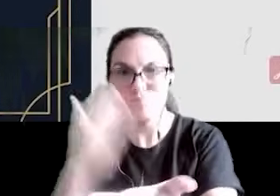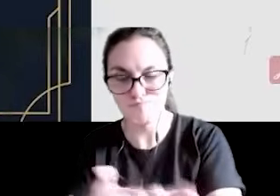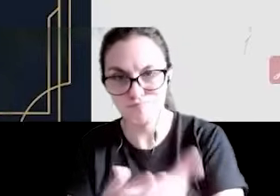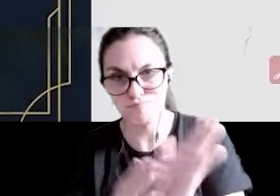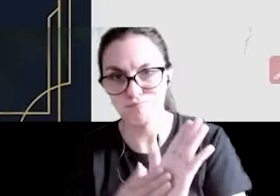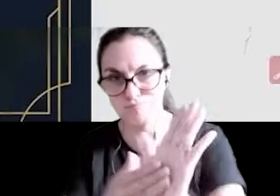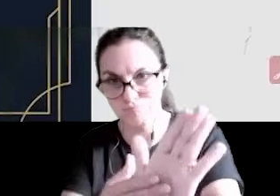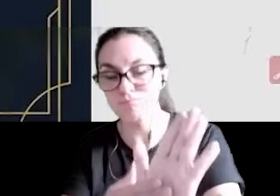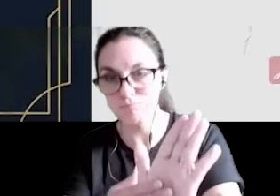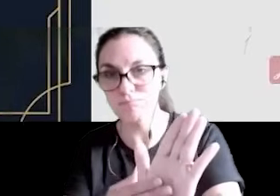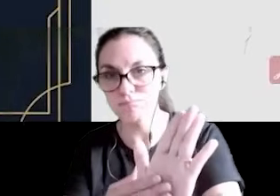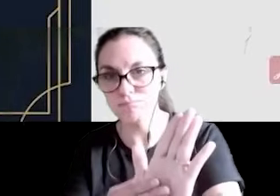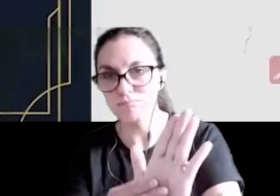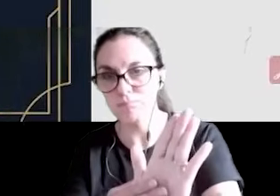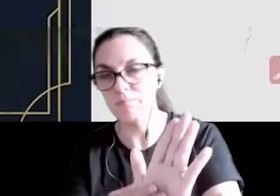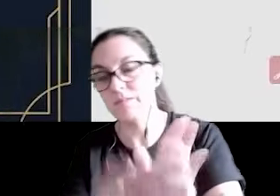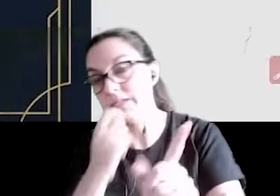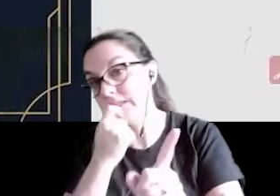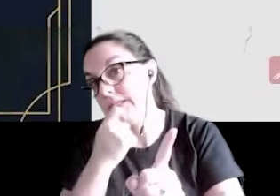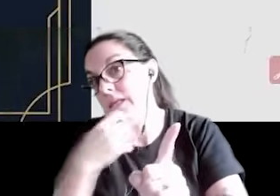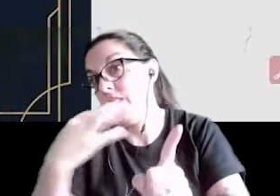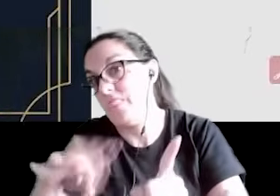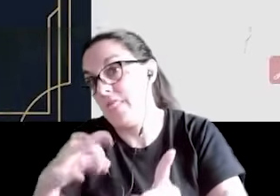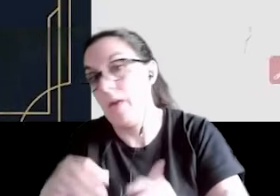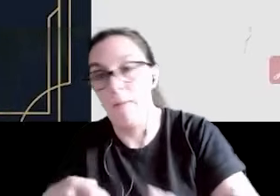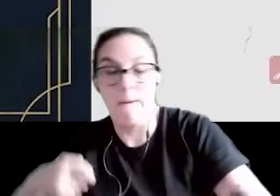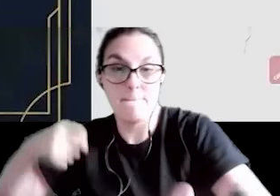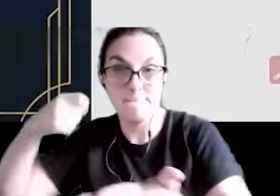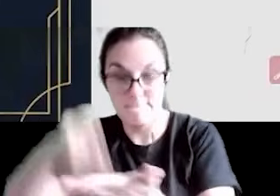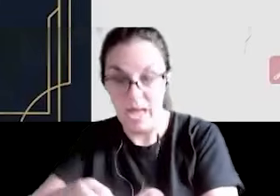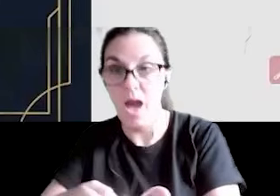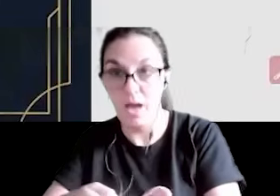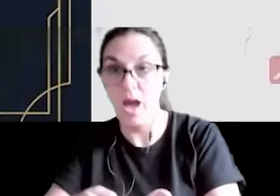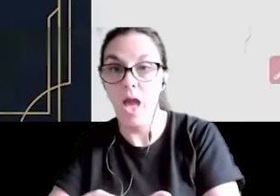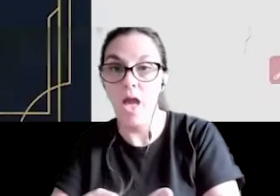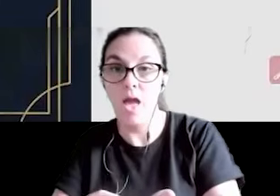caso de que correspondiere, porque puede ser que no tenga saldo ingresar,